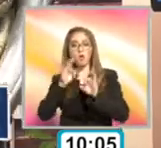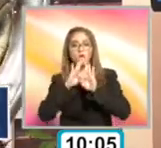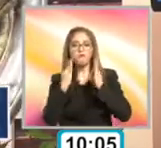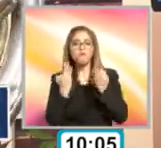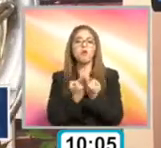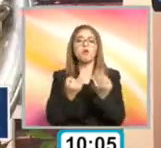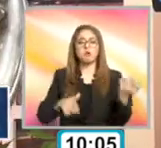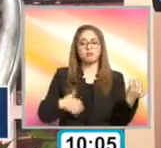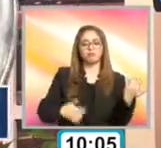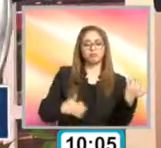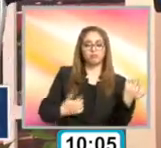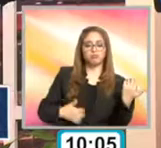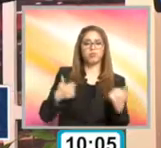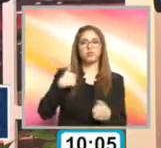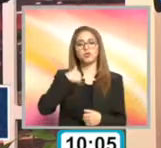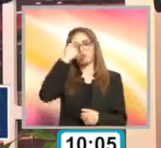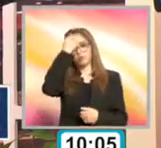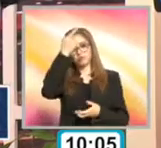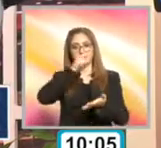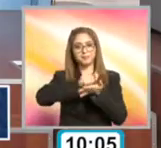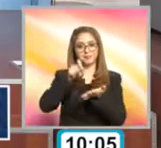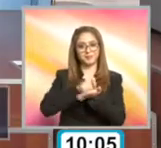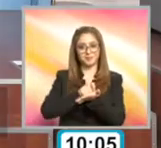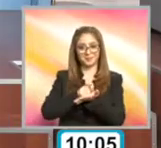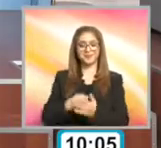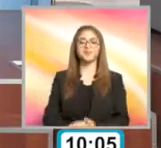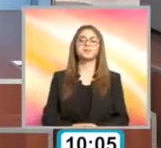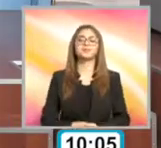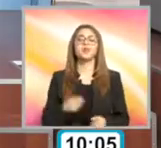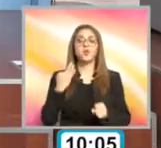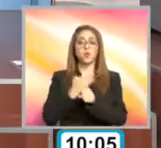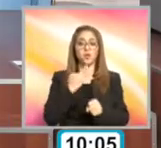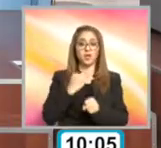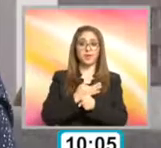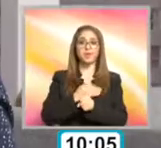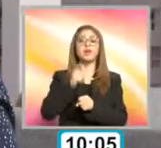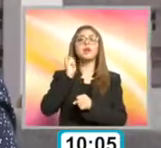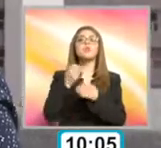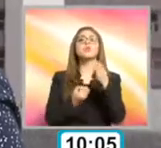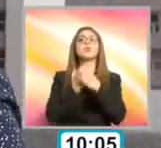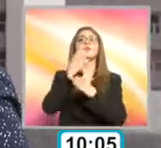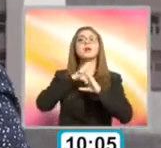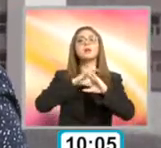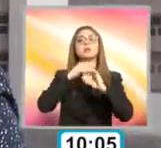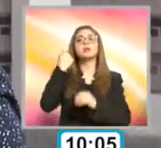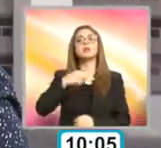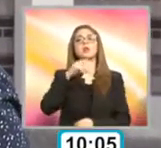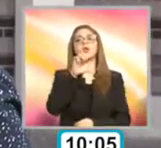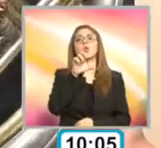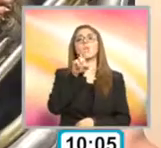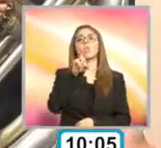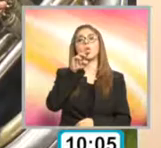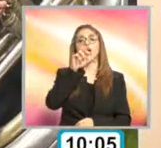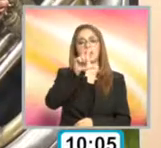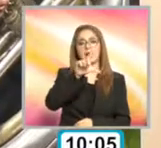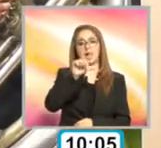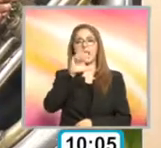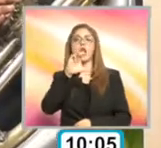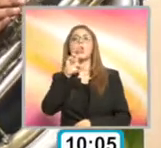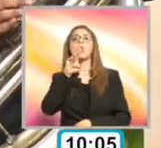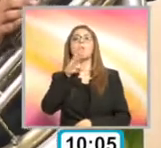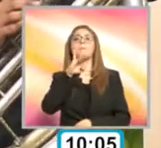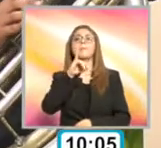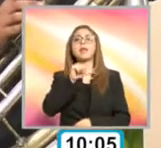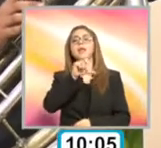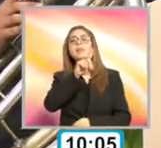requinto y pues yo con mis composiciones. Súper bien. Oye, traes un sencillo que es el tercero, cuéntanos de él, que es Cumbia de Cumbias. La cumbia de cumbia, sí,